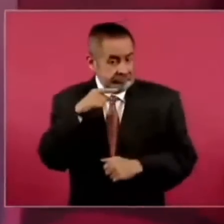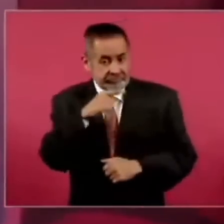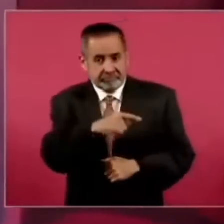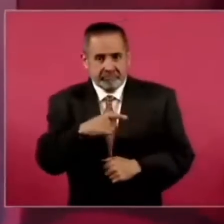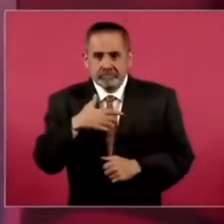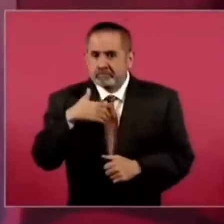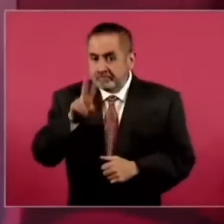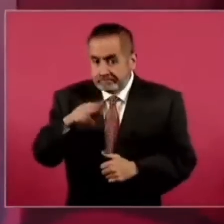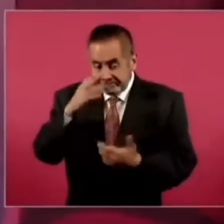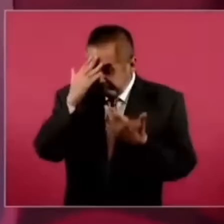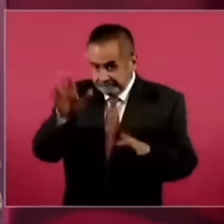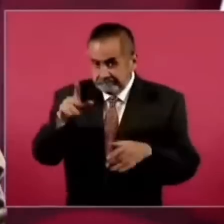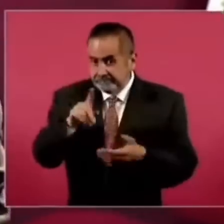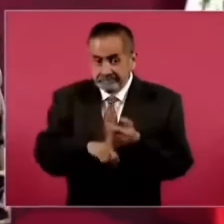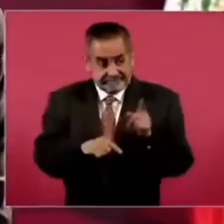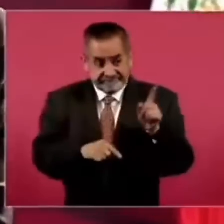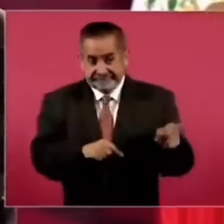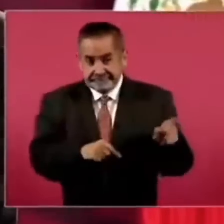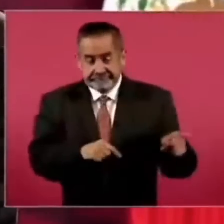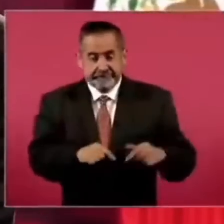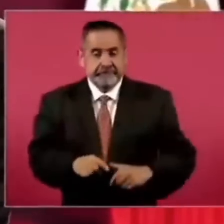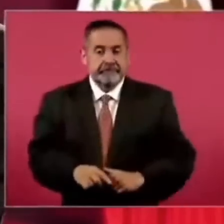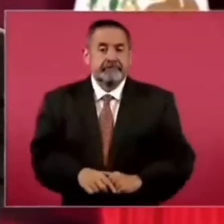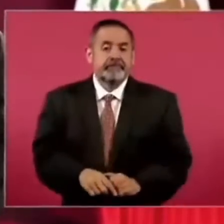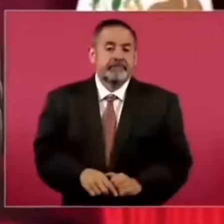yo ni lo sabía,